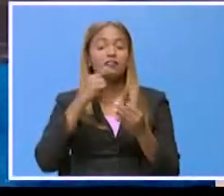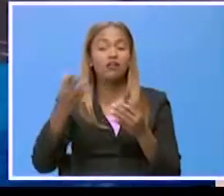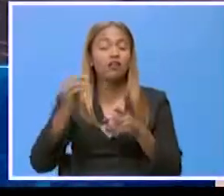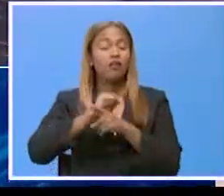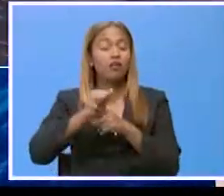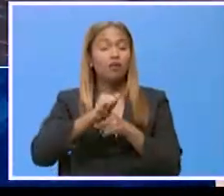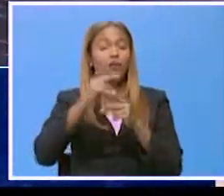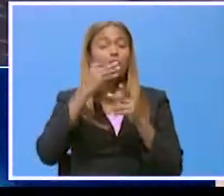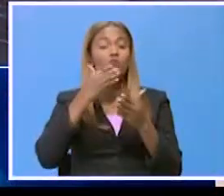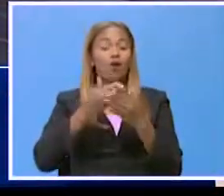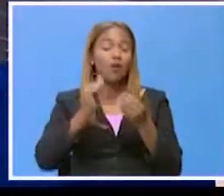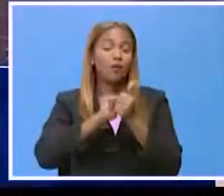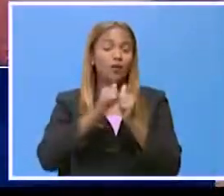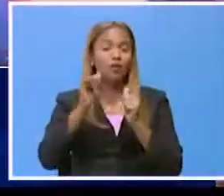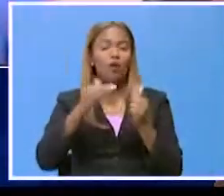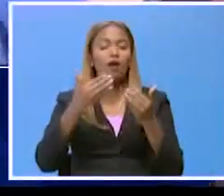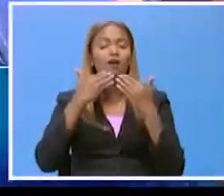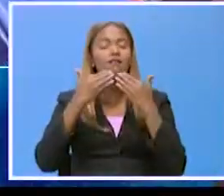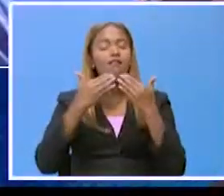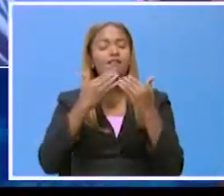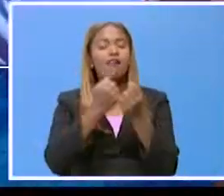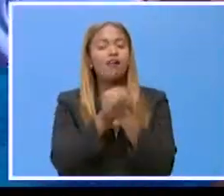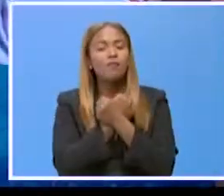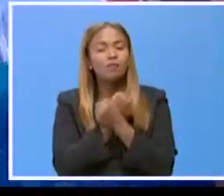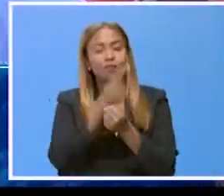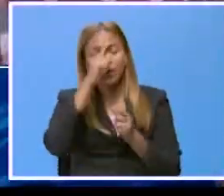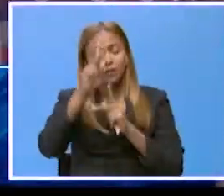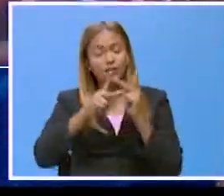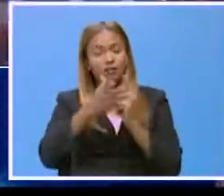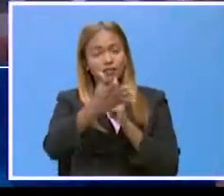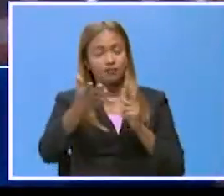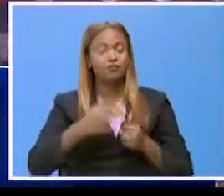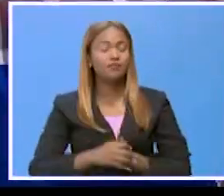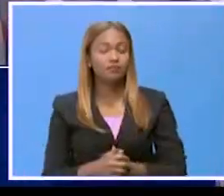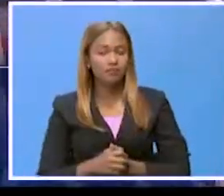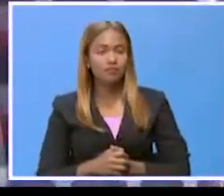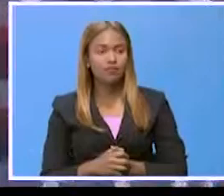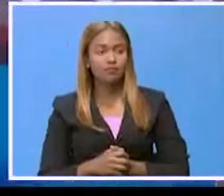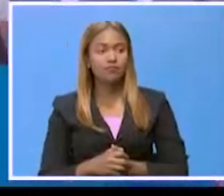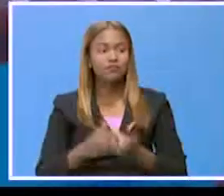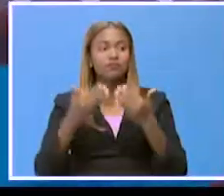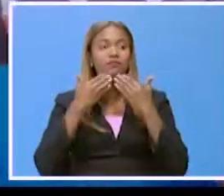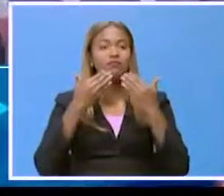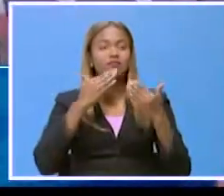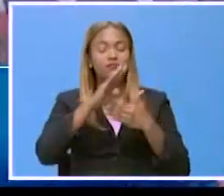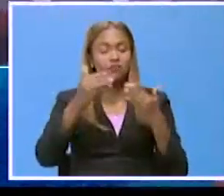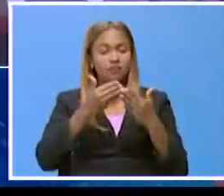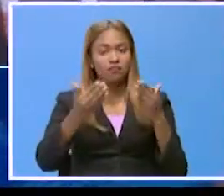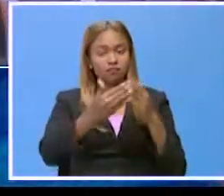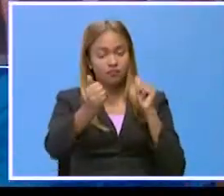agradecieron el gesto de amor y aprecio con su pariente gracias a todos los que nos han acompañado en esta actividad